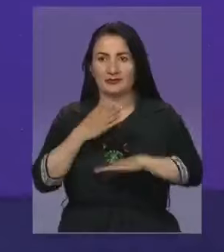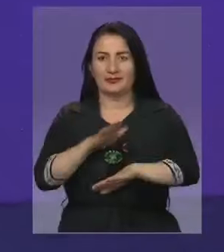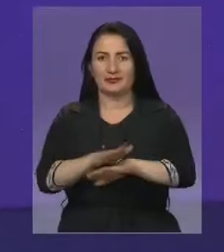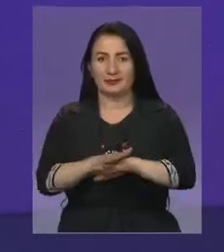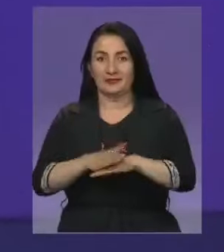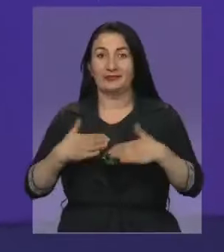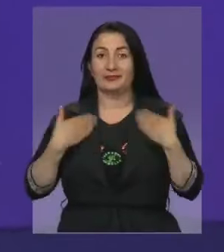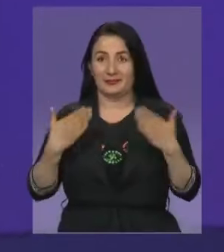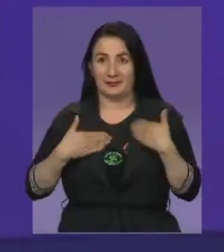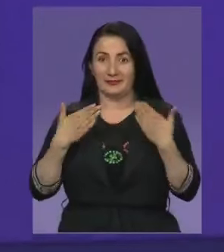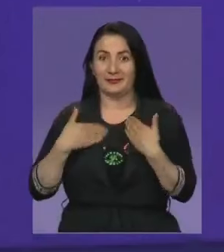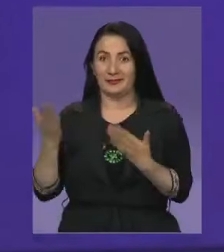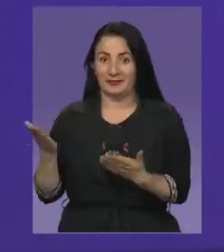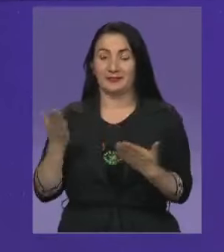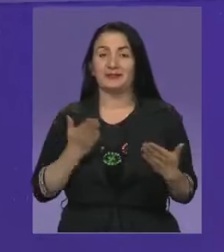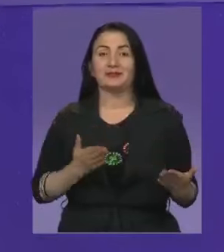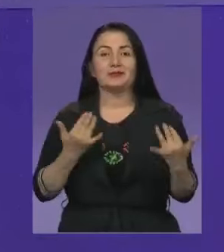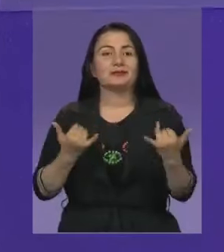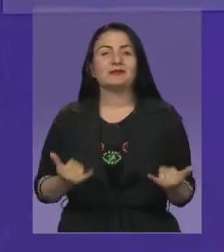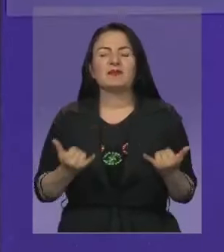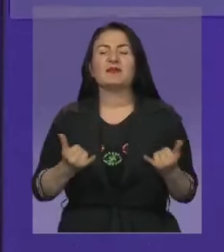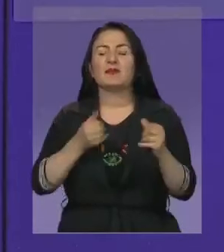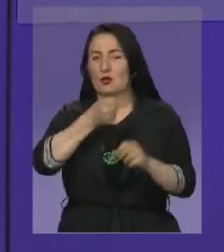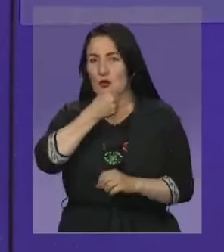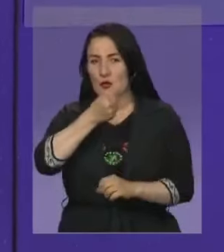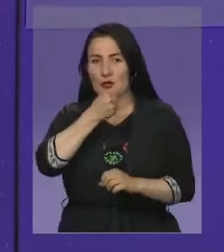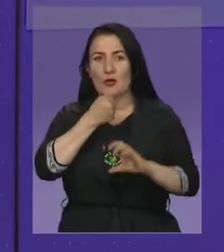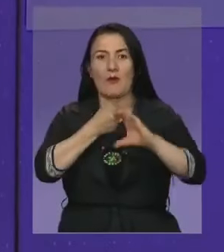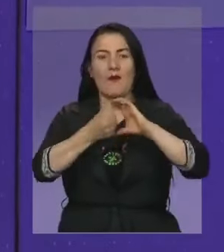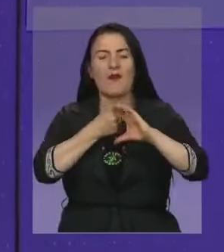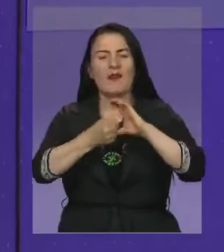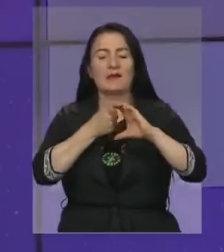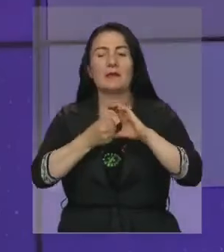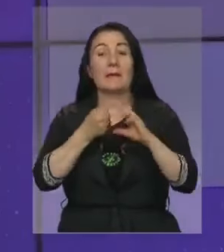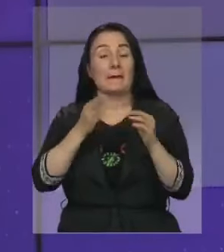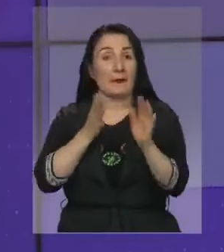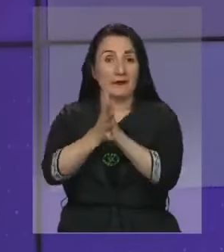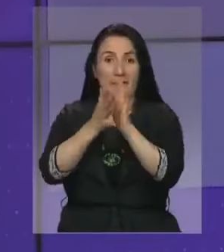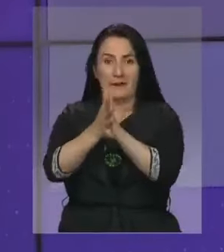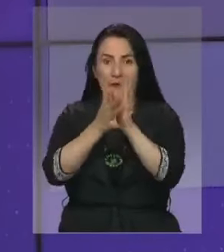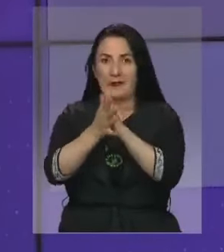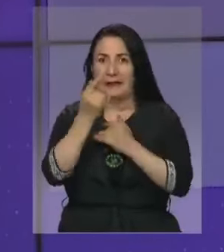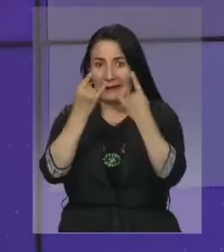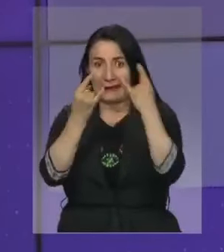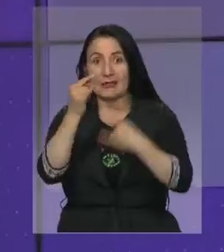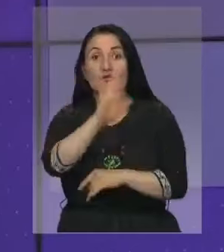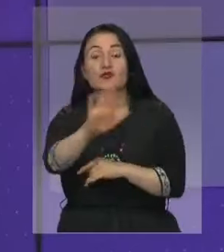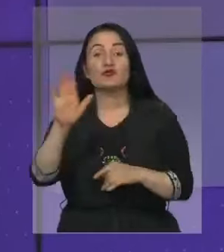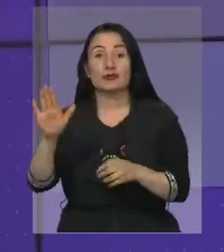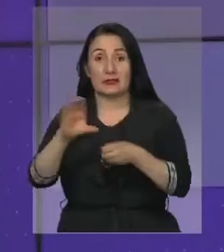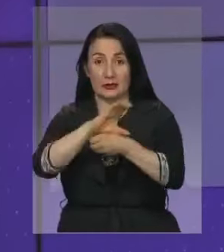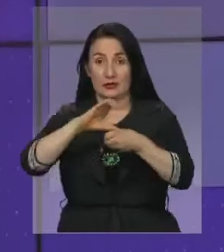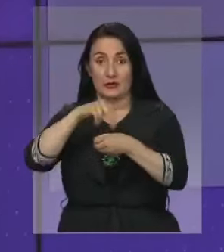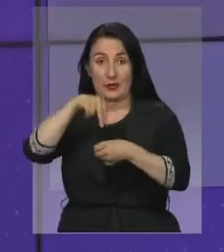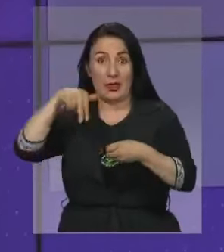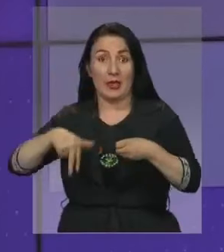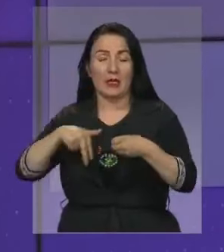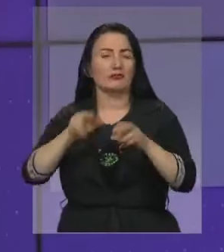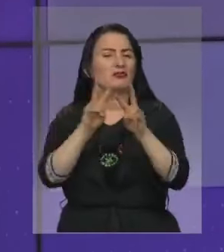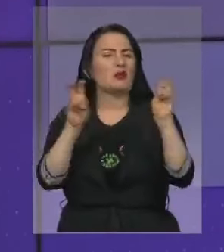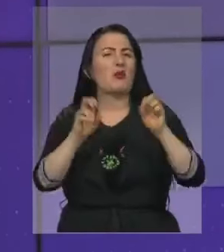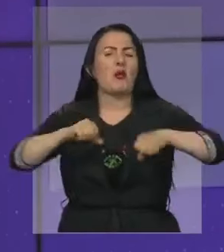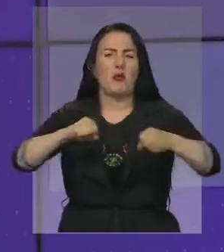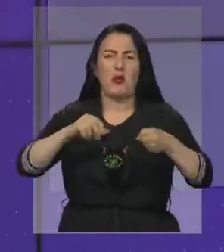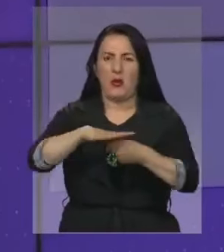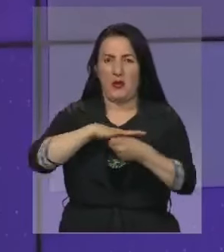Muy buenas tardes, nos alegra darles la bienvenida ahora a un noticiero de Canal Capital con información de interés para ustedes, los ciudadanos, sobre